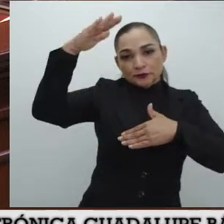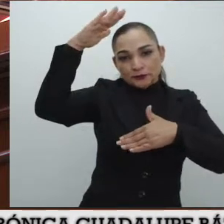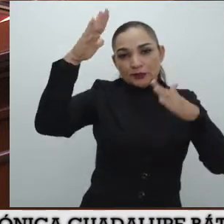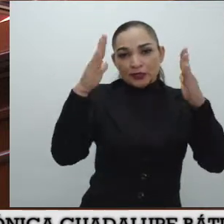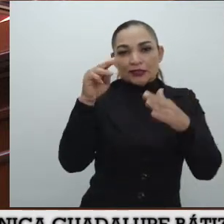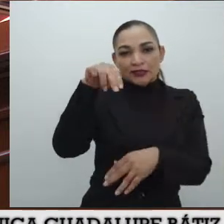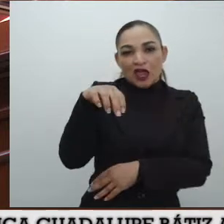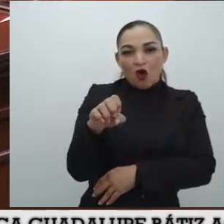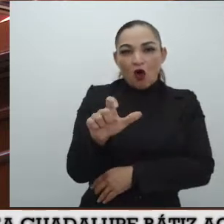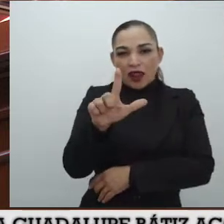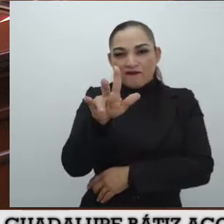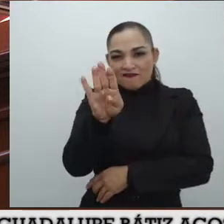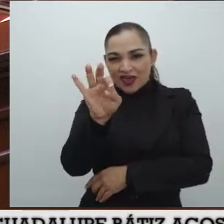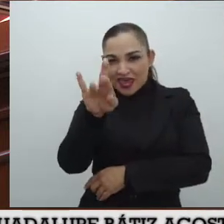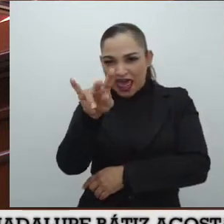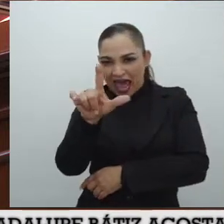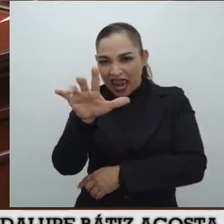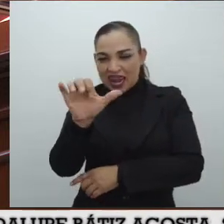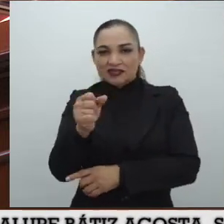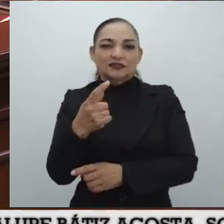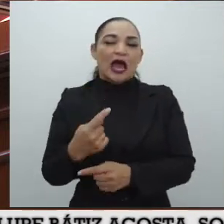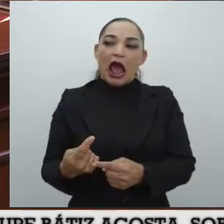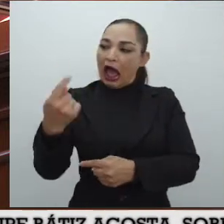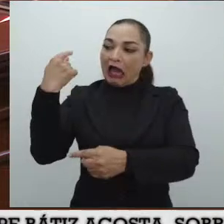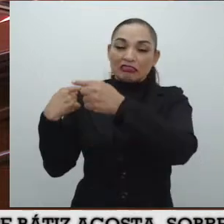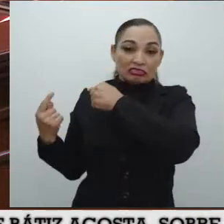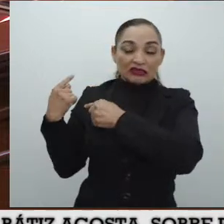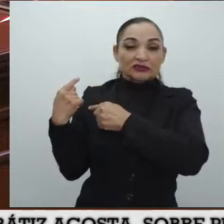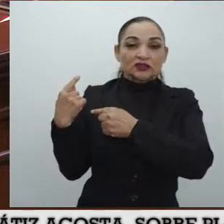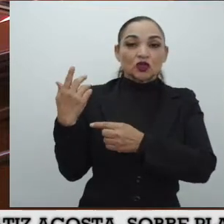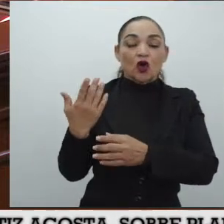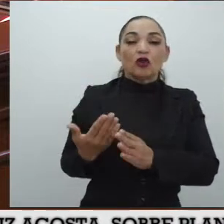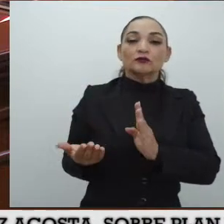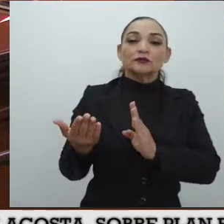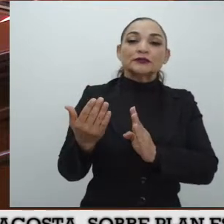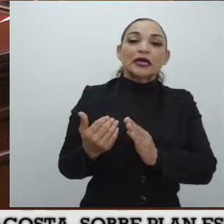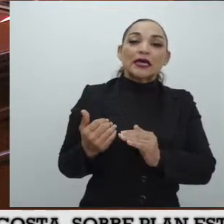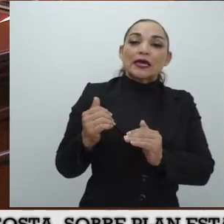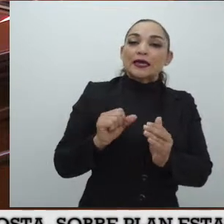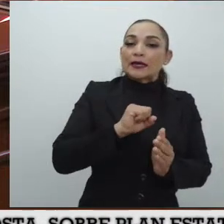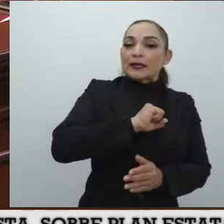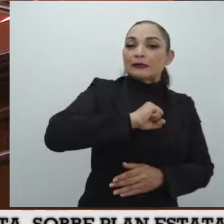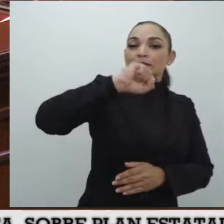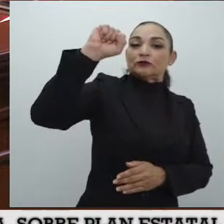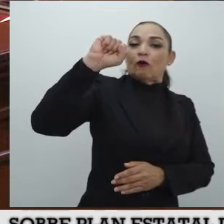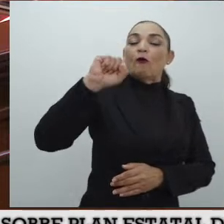nos antecedieron, solo se creció en un